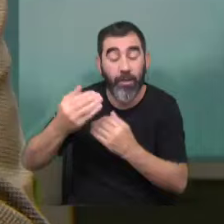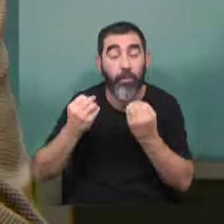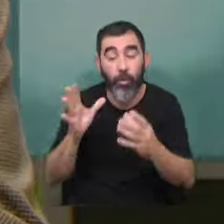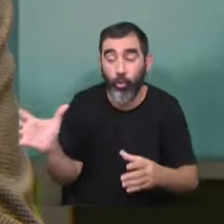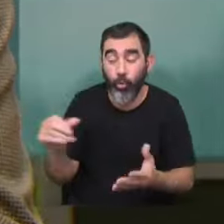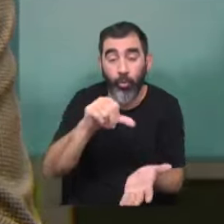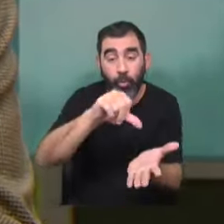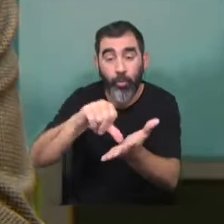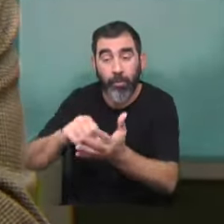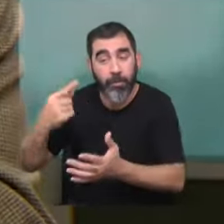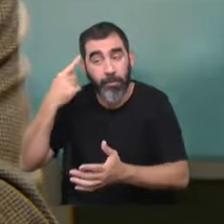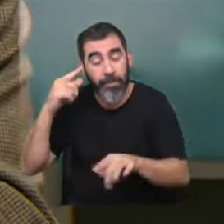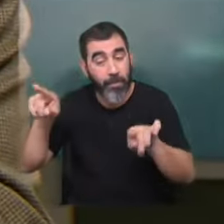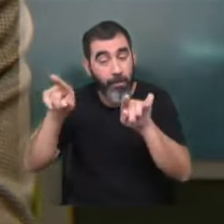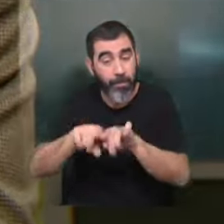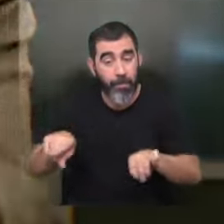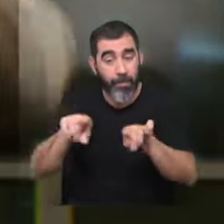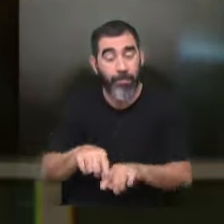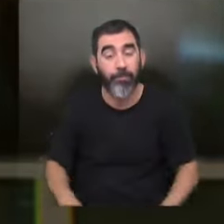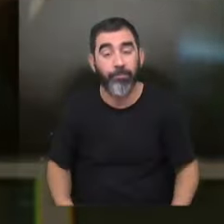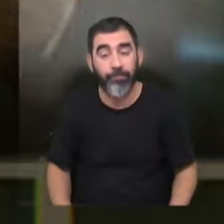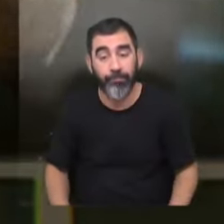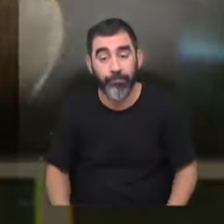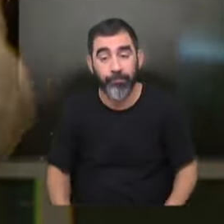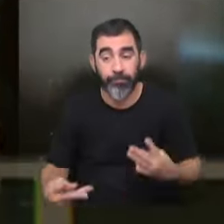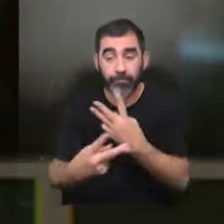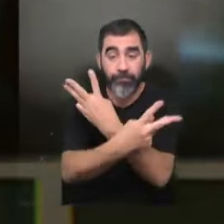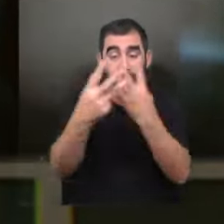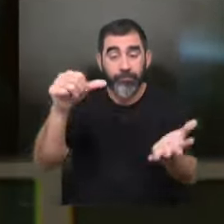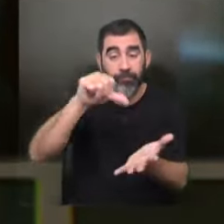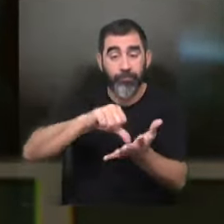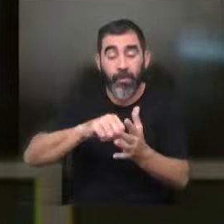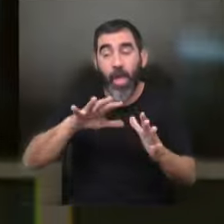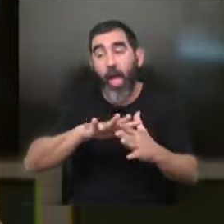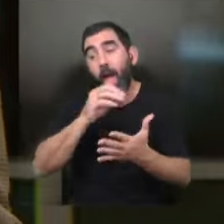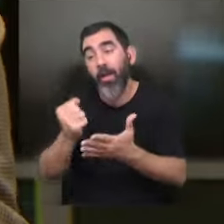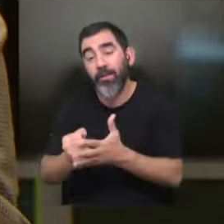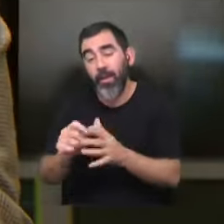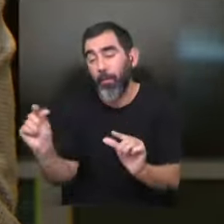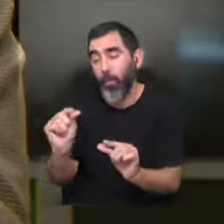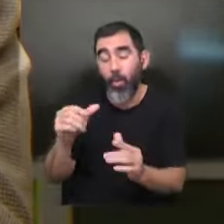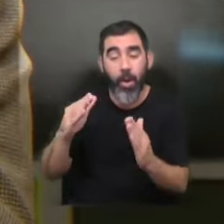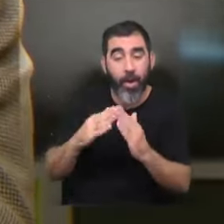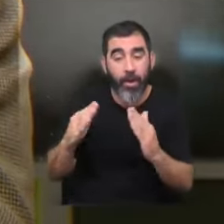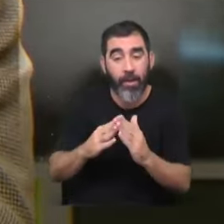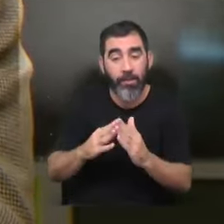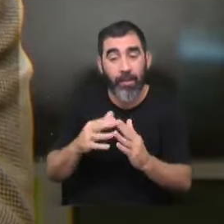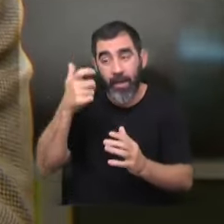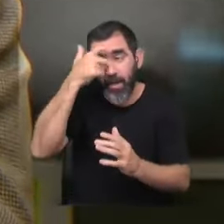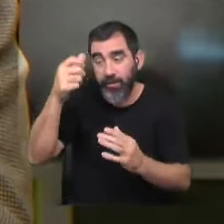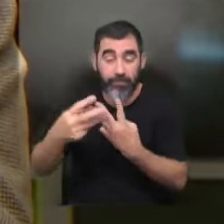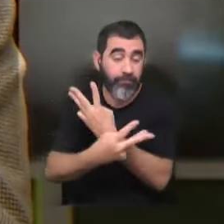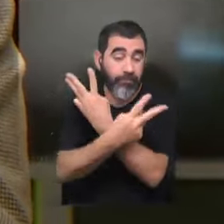los países estamos pensando eso. Entonces, vamos desde lo macro de todos los países hasta lo micro del desayuno. Tenemos que estar... La ciencia está en todo